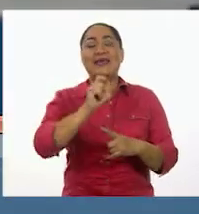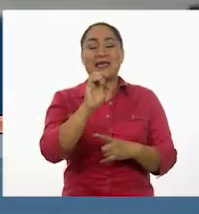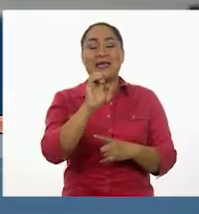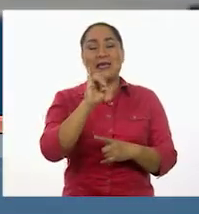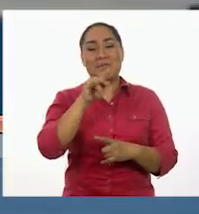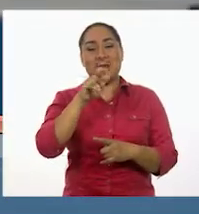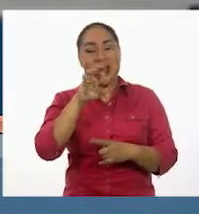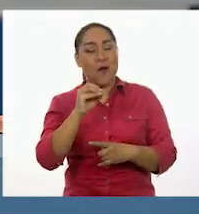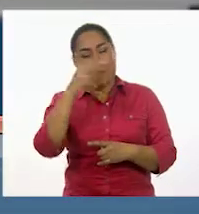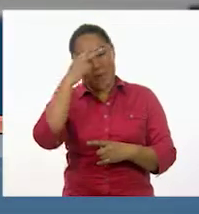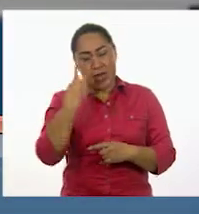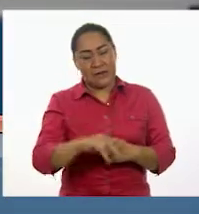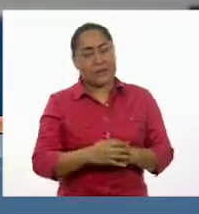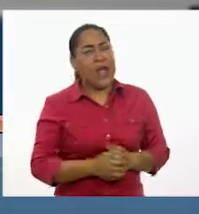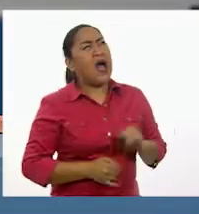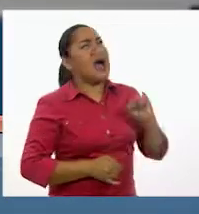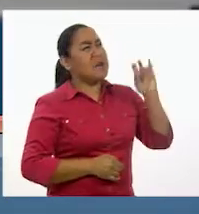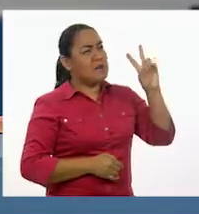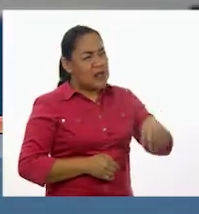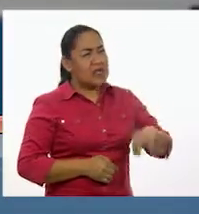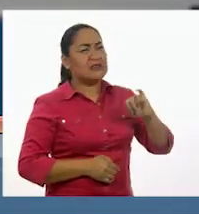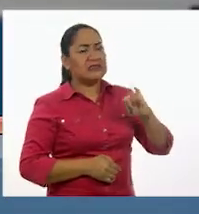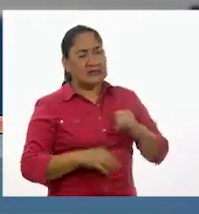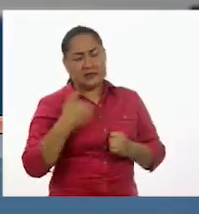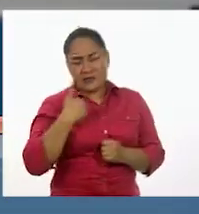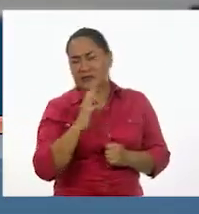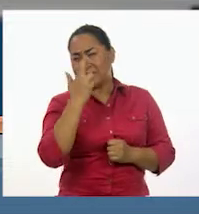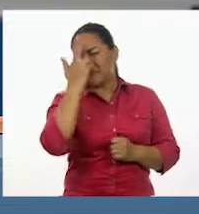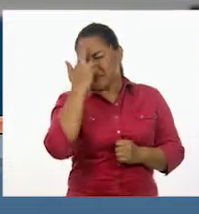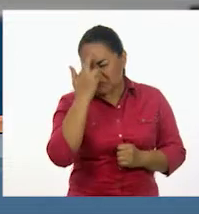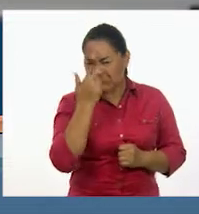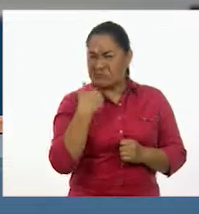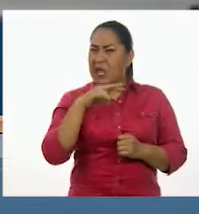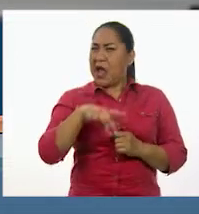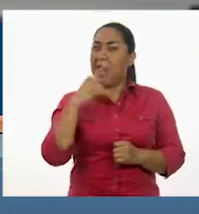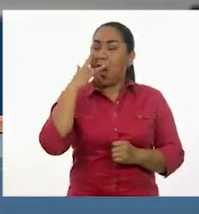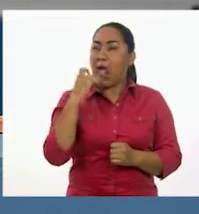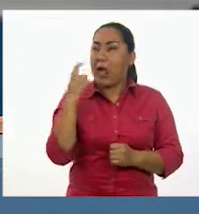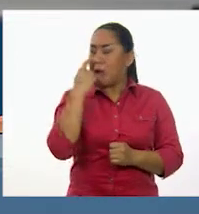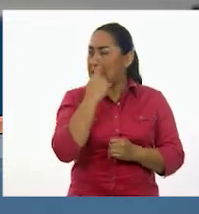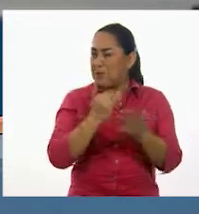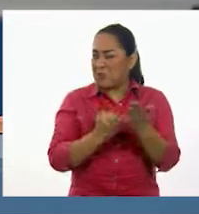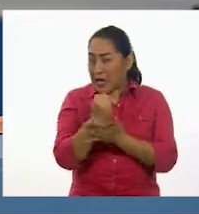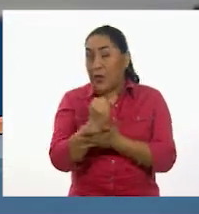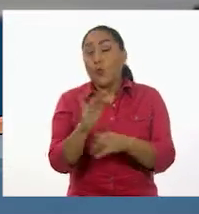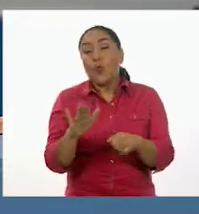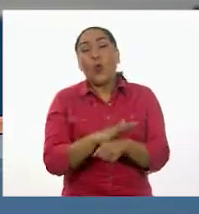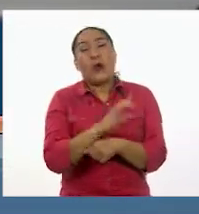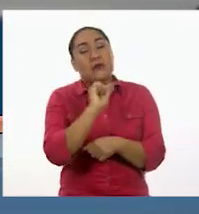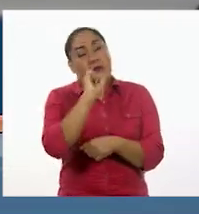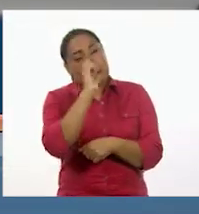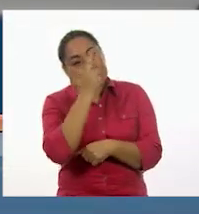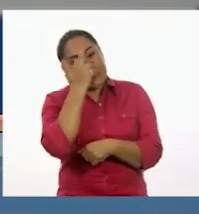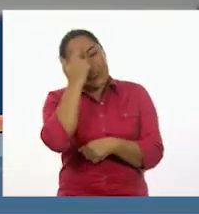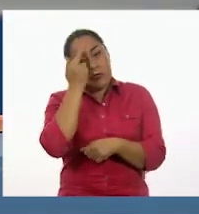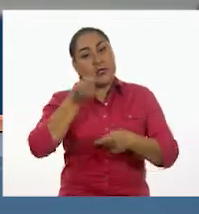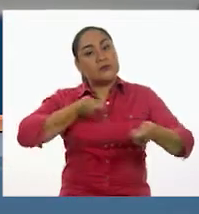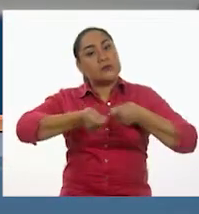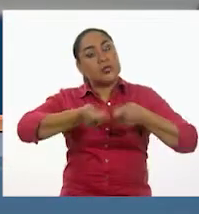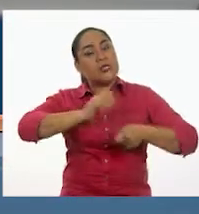¡Ay, es verdad! Yo recuerdo que en ese momento me extrañó esa decisión porque veníamos saliendo de estar bajo el control